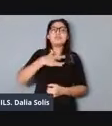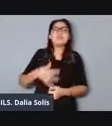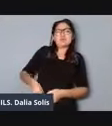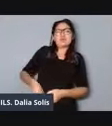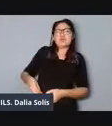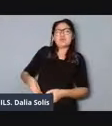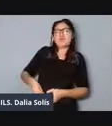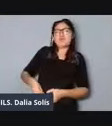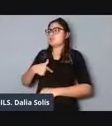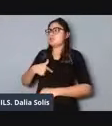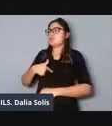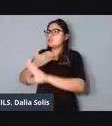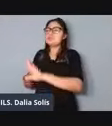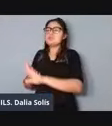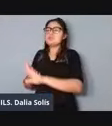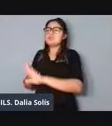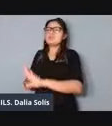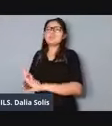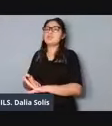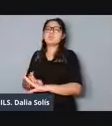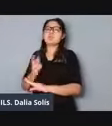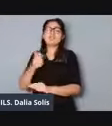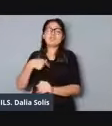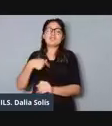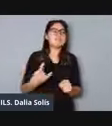altos estándares o altos indicadores.